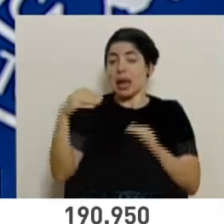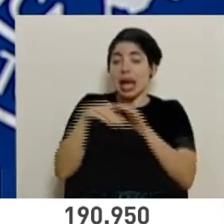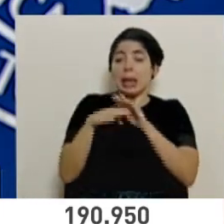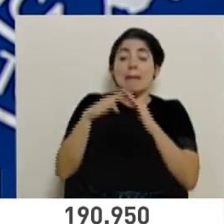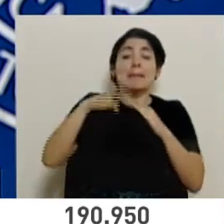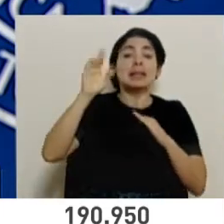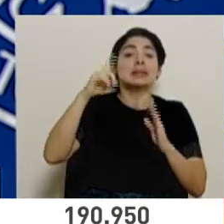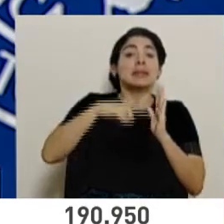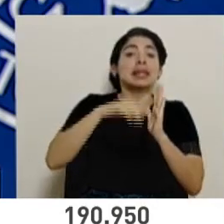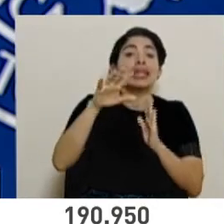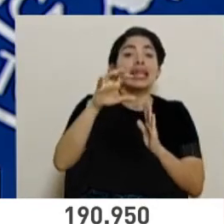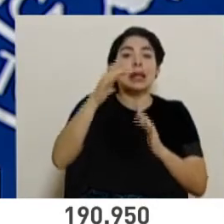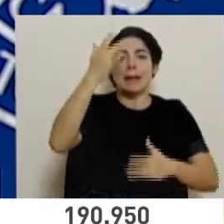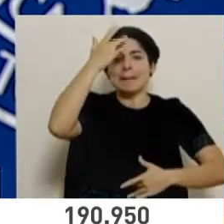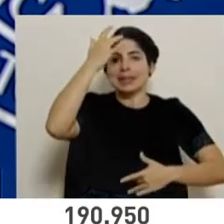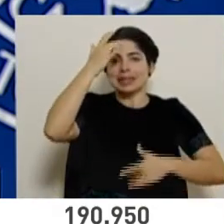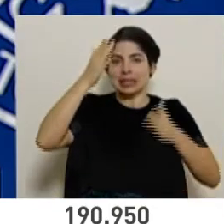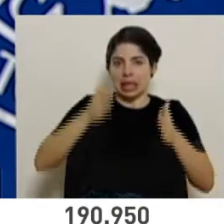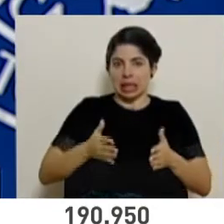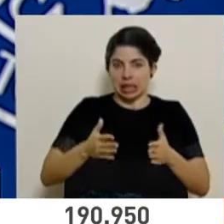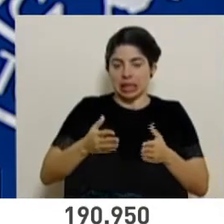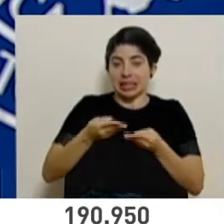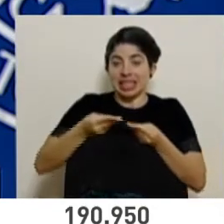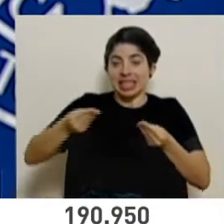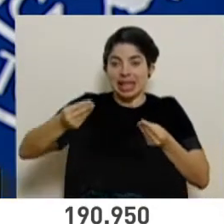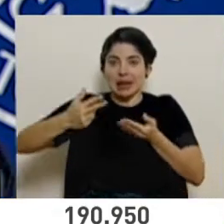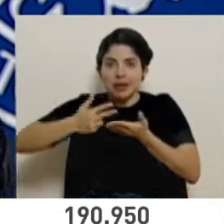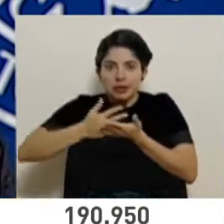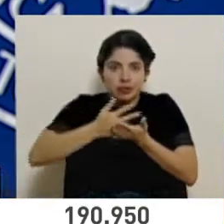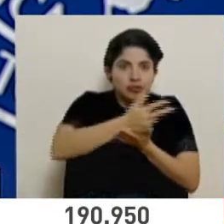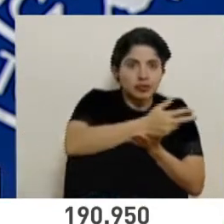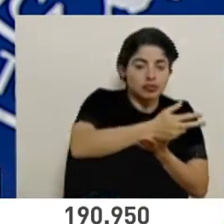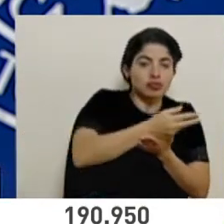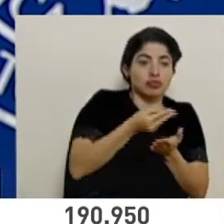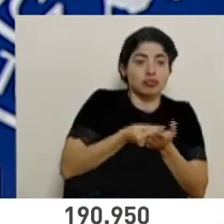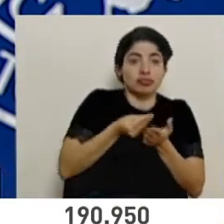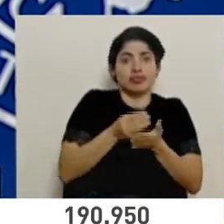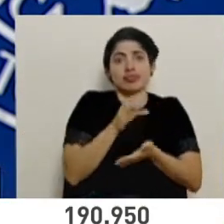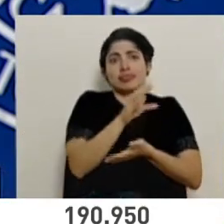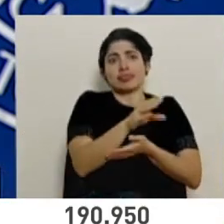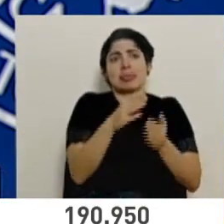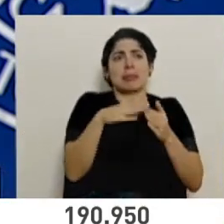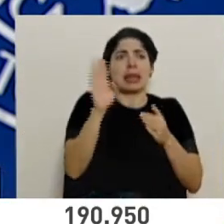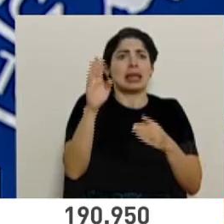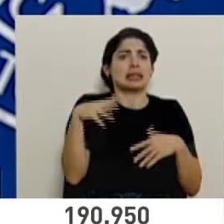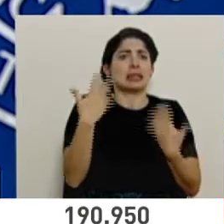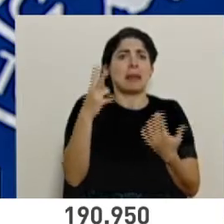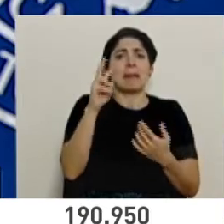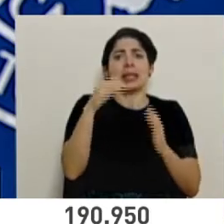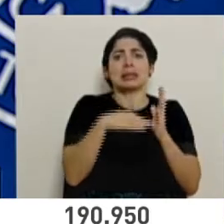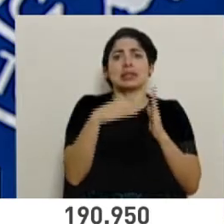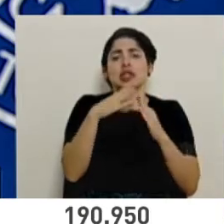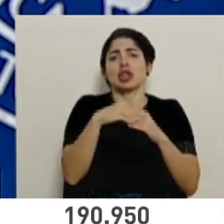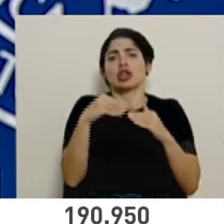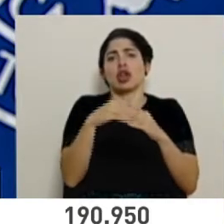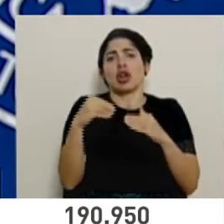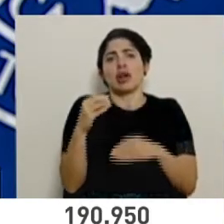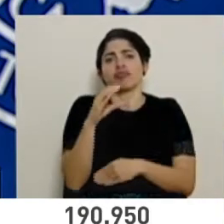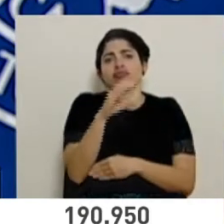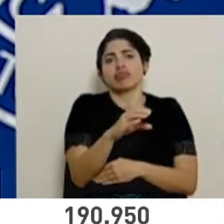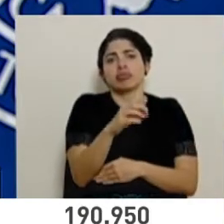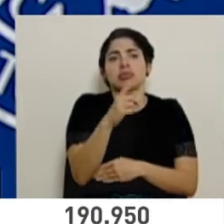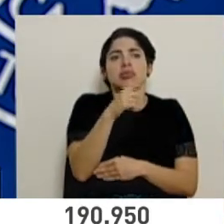más de 1,500 pacientes por la vía terrestre que invirtieron casi o un poco más de $20 millones